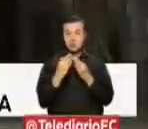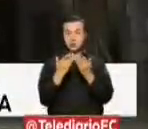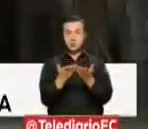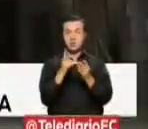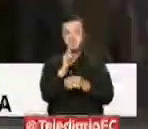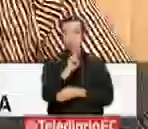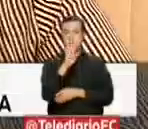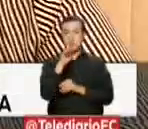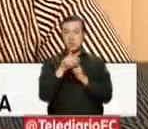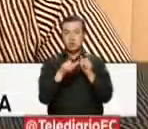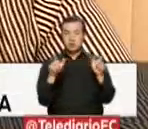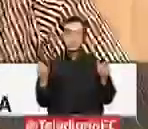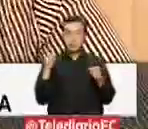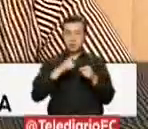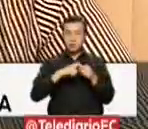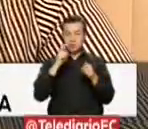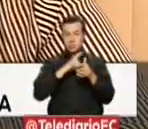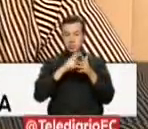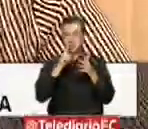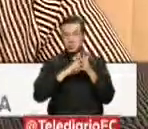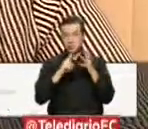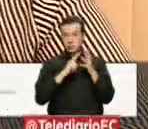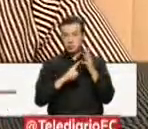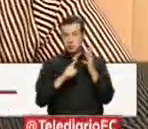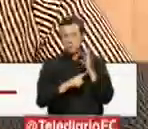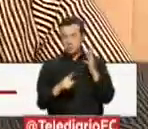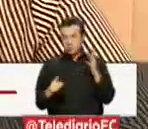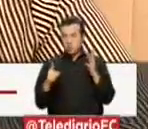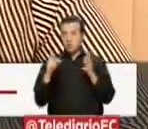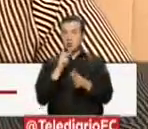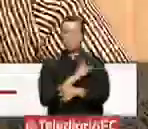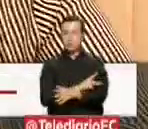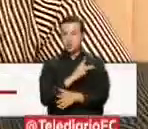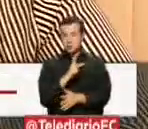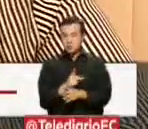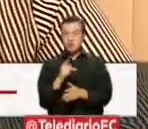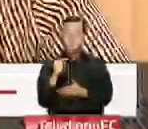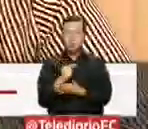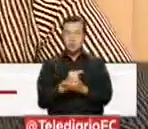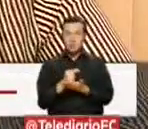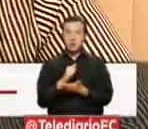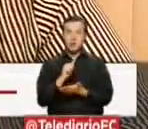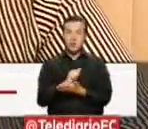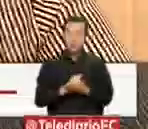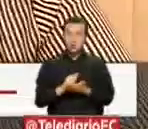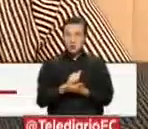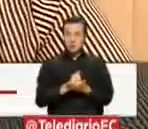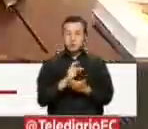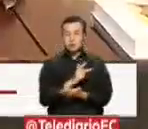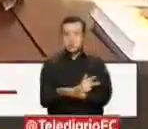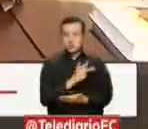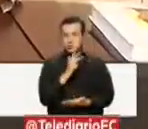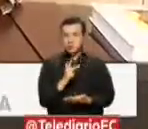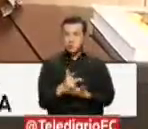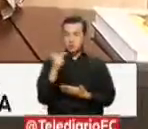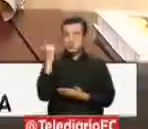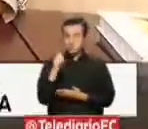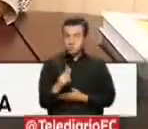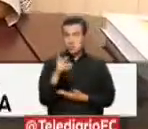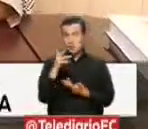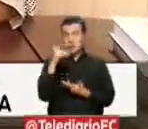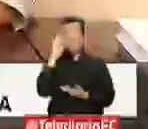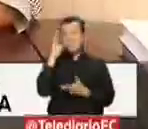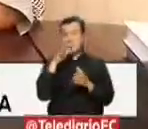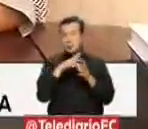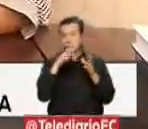24 postulaciones. En diferentes delegaciones provinciales, tanto en Pichincha como Guayas, Azuay, Chimborazo, Loja. Pero el número podría